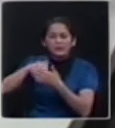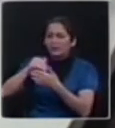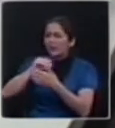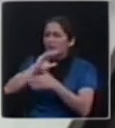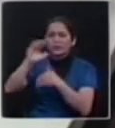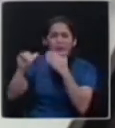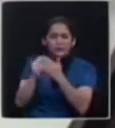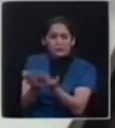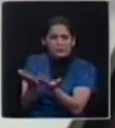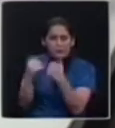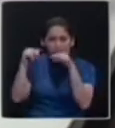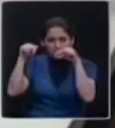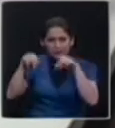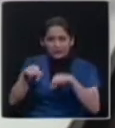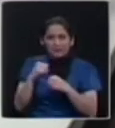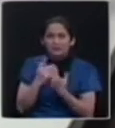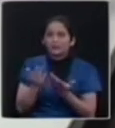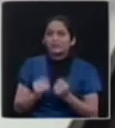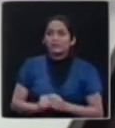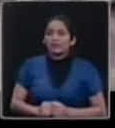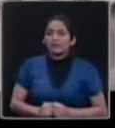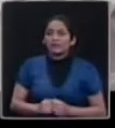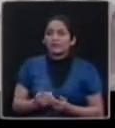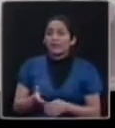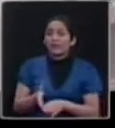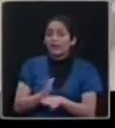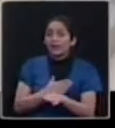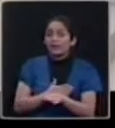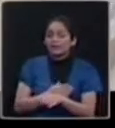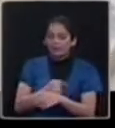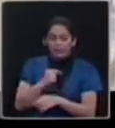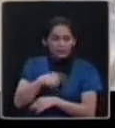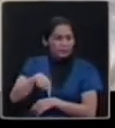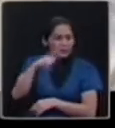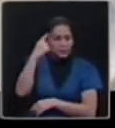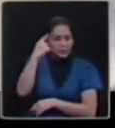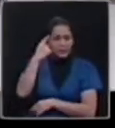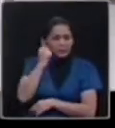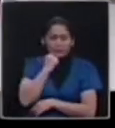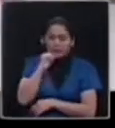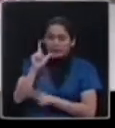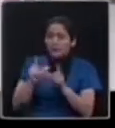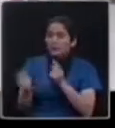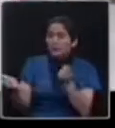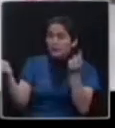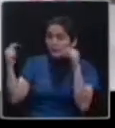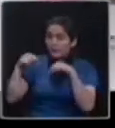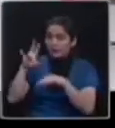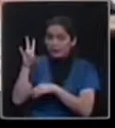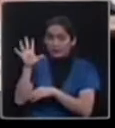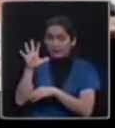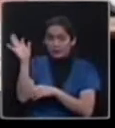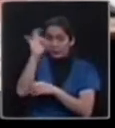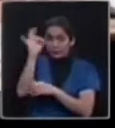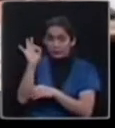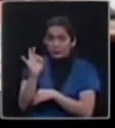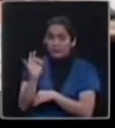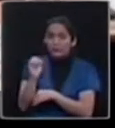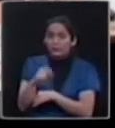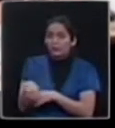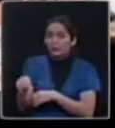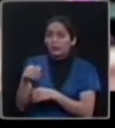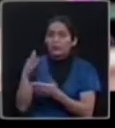Hemos establecido que quienes asistan al 75% de las actividades académicas recibirán un